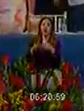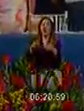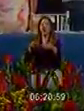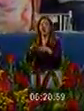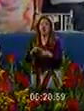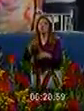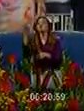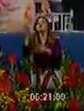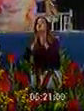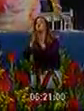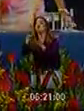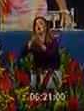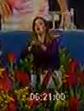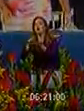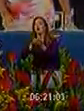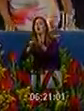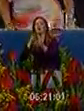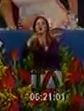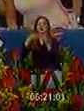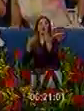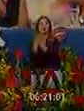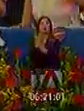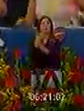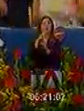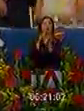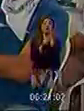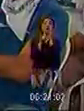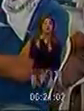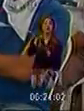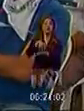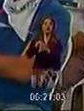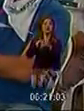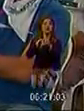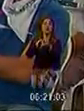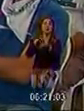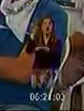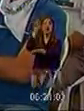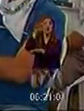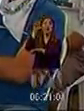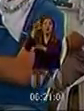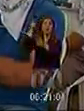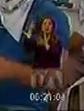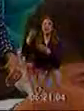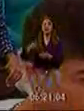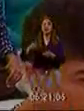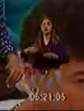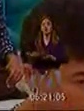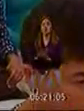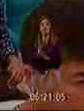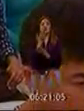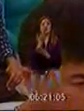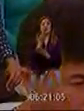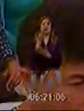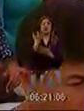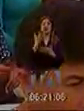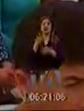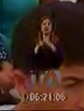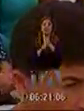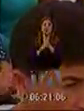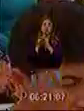de los pedidos, en su mayoría dirigidos al nuevo ministro de Agricultura, que se estrenó este lunes en el cargo y que es el cuarto en ocupar esta